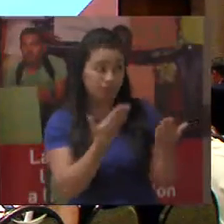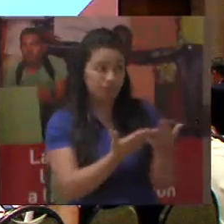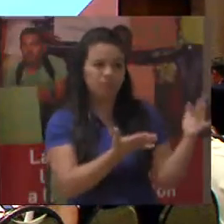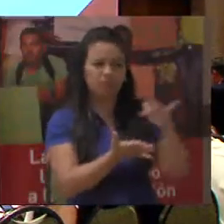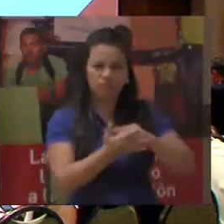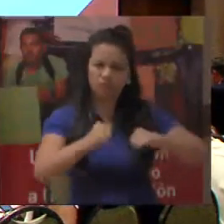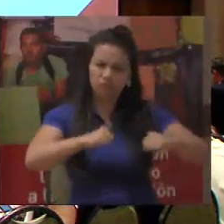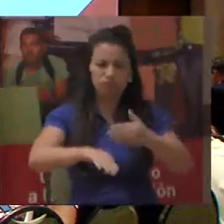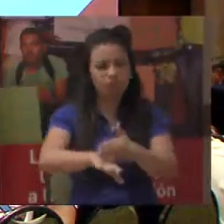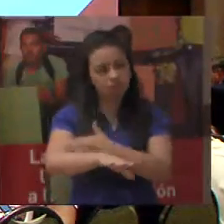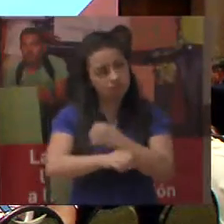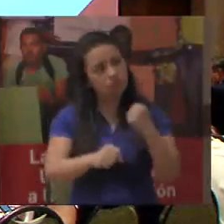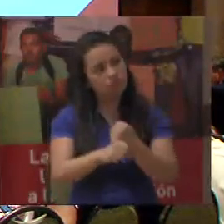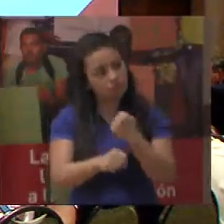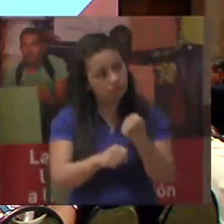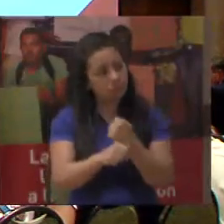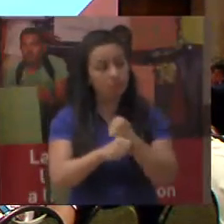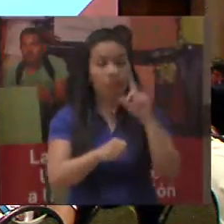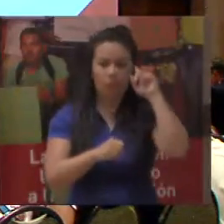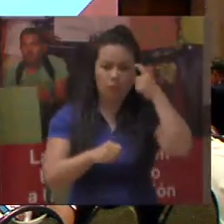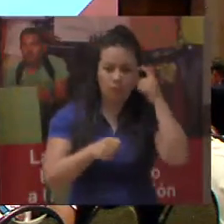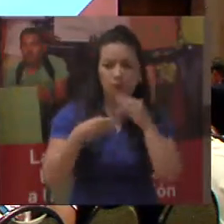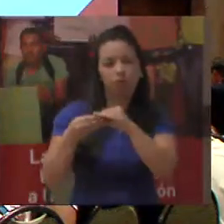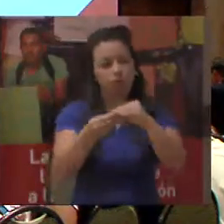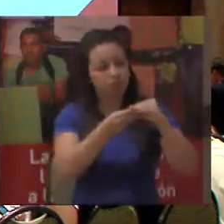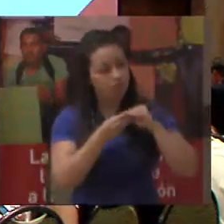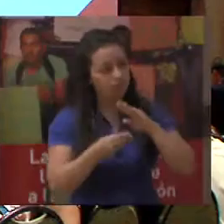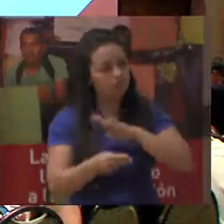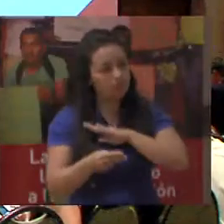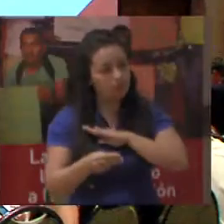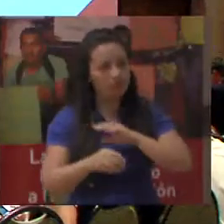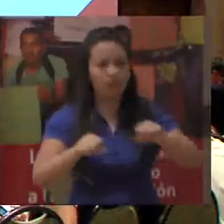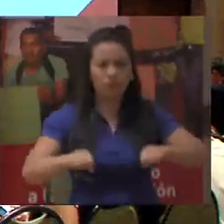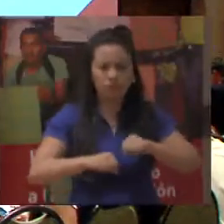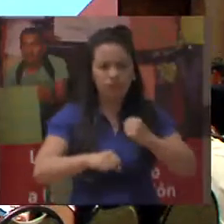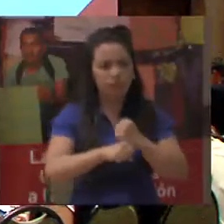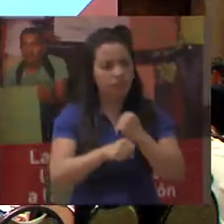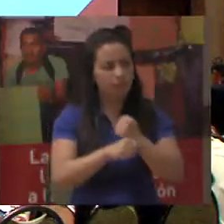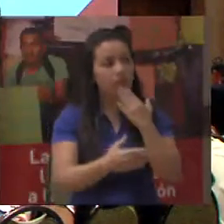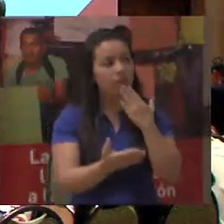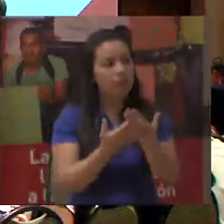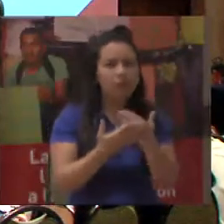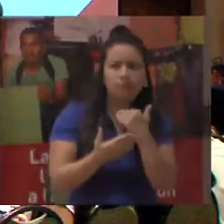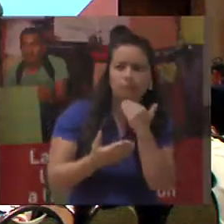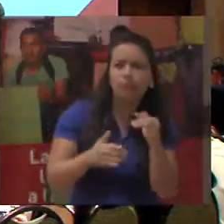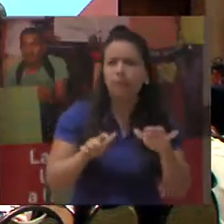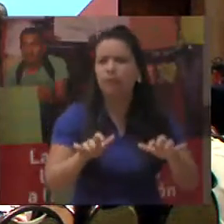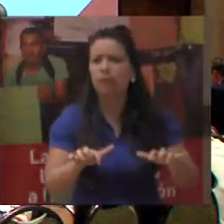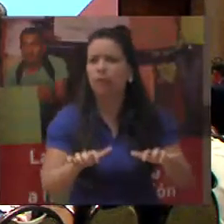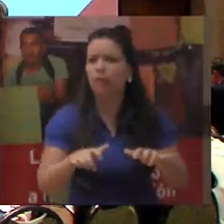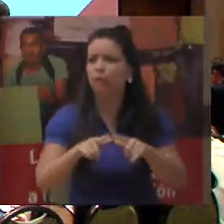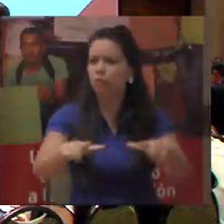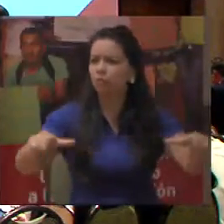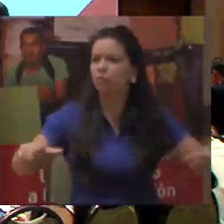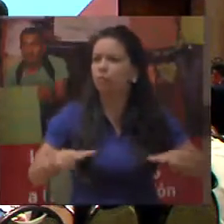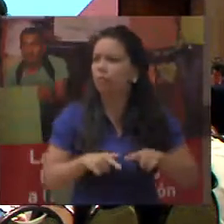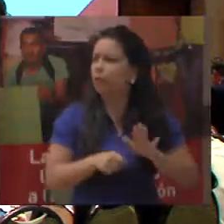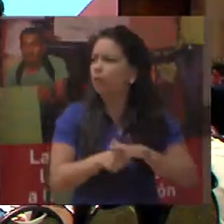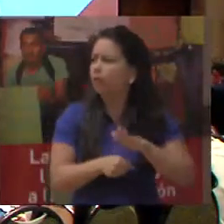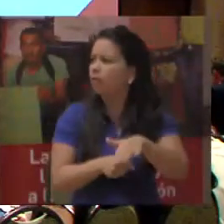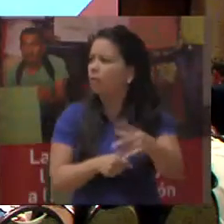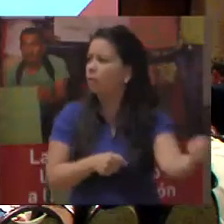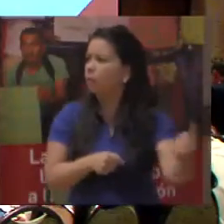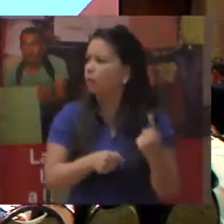venido haciendo, tanto con la gobernación como con la alcaldía. No sé si el secretario de despacho de Buenaventura